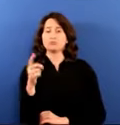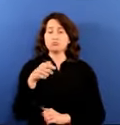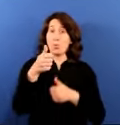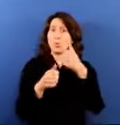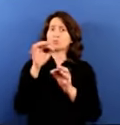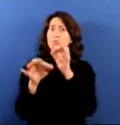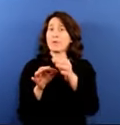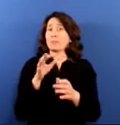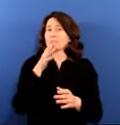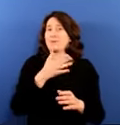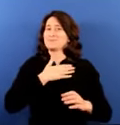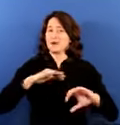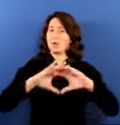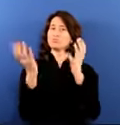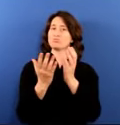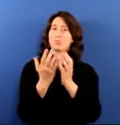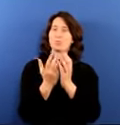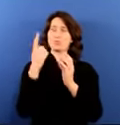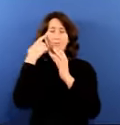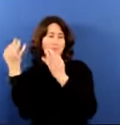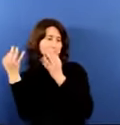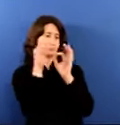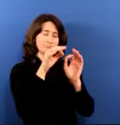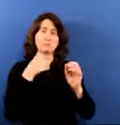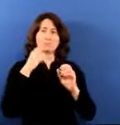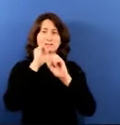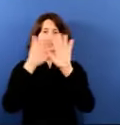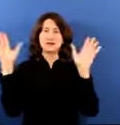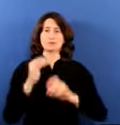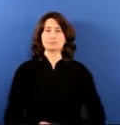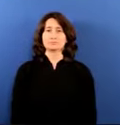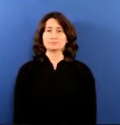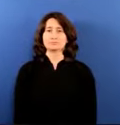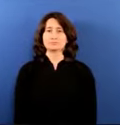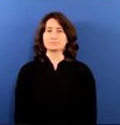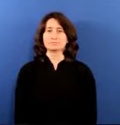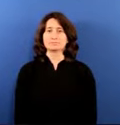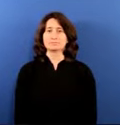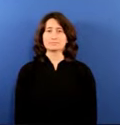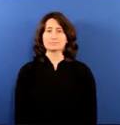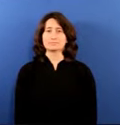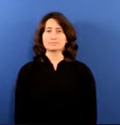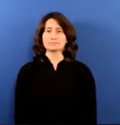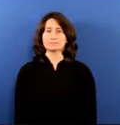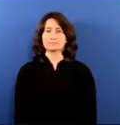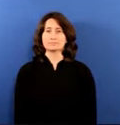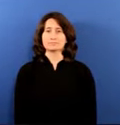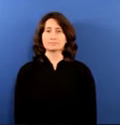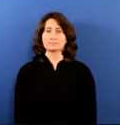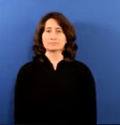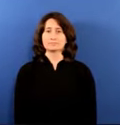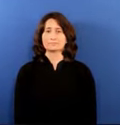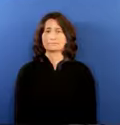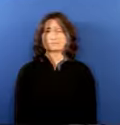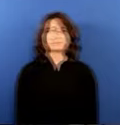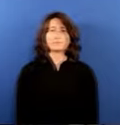exterior. El anuncio ha tenido lugar en un encuentro celebrado en el Palacio Euskalduna de la capital vizcaína y ha contado con la presencia de la Asociación de